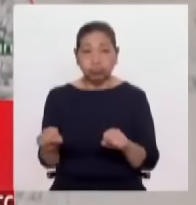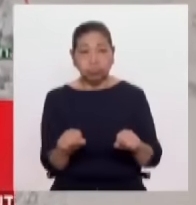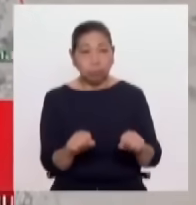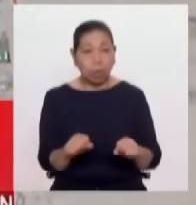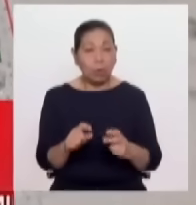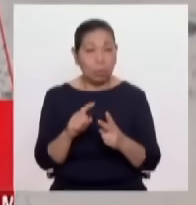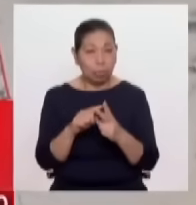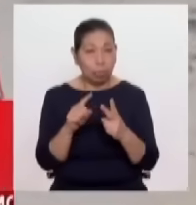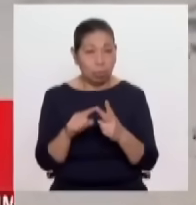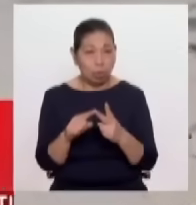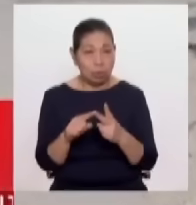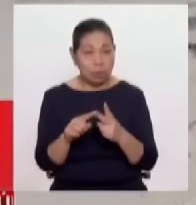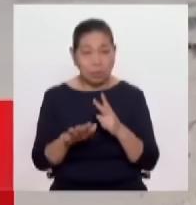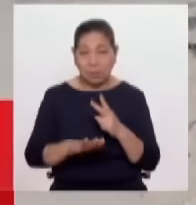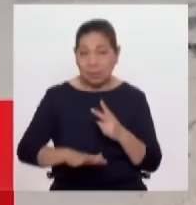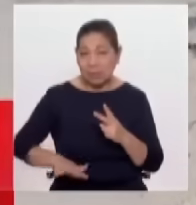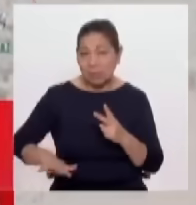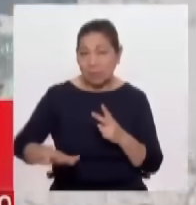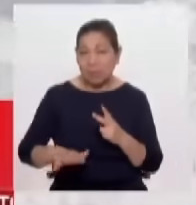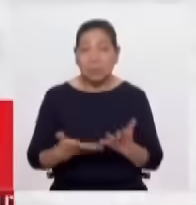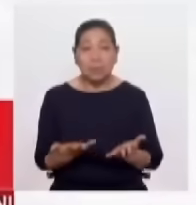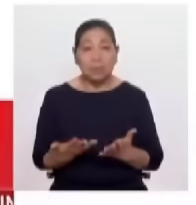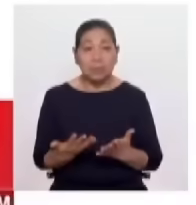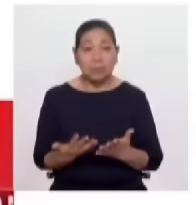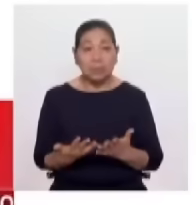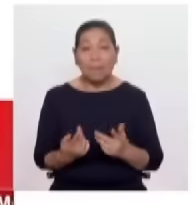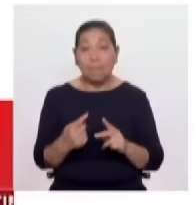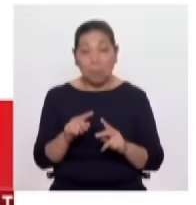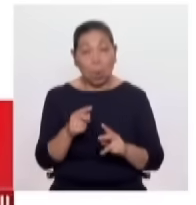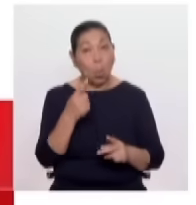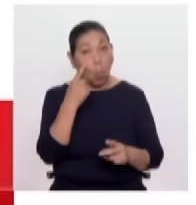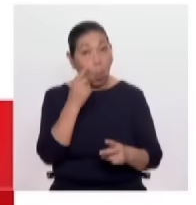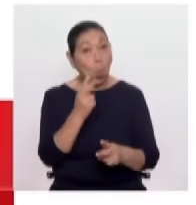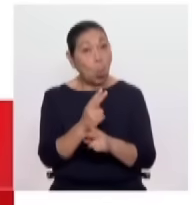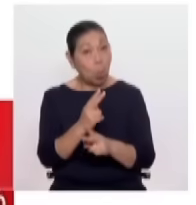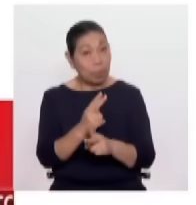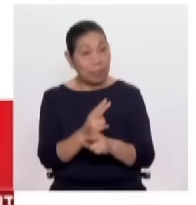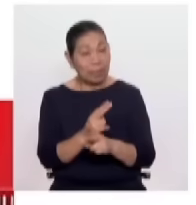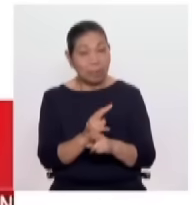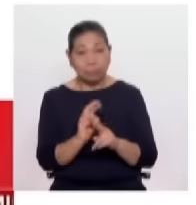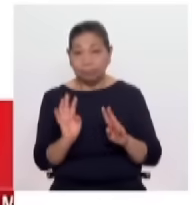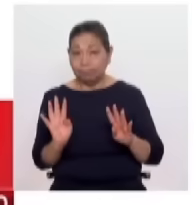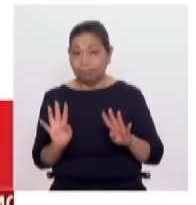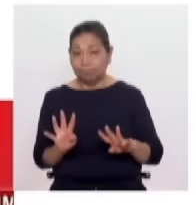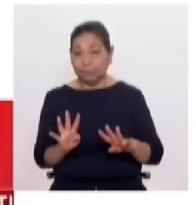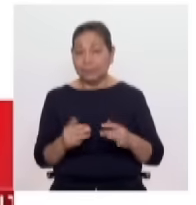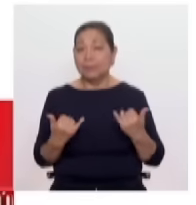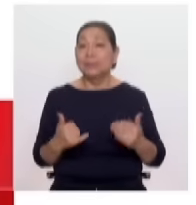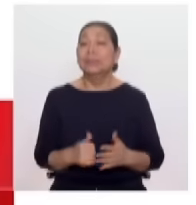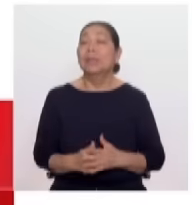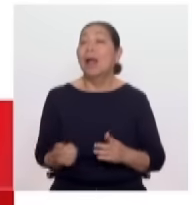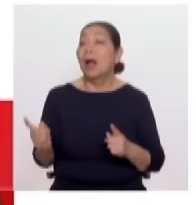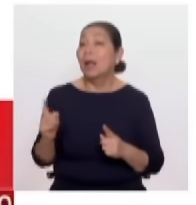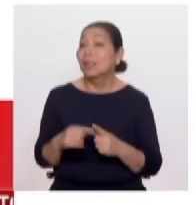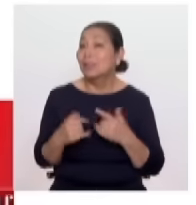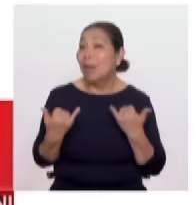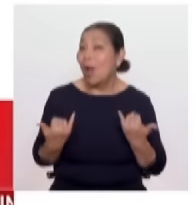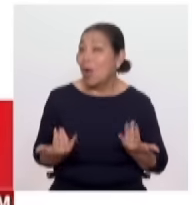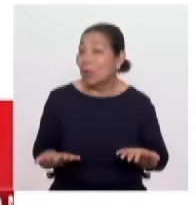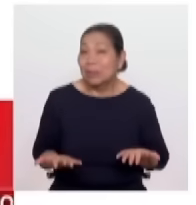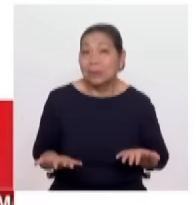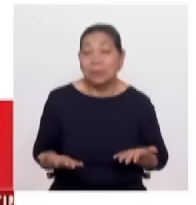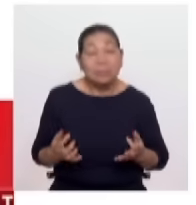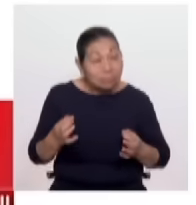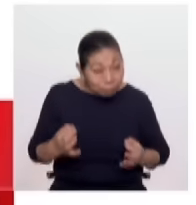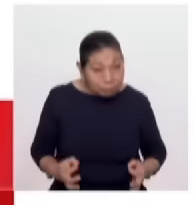se registra en esta parte del país en las últimas 12 horas. Así que muchísima atención con eso. Hasta el momento no se